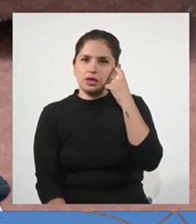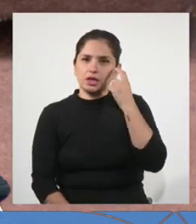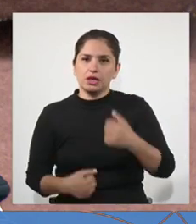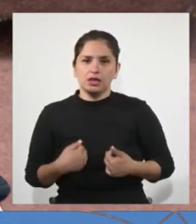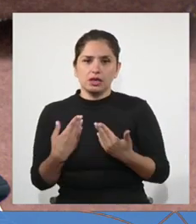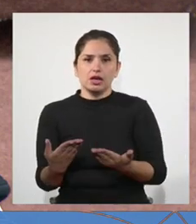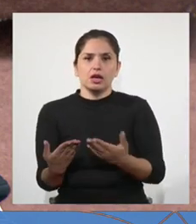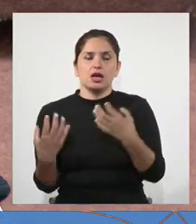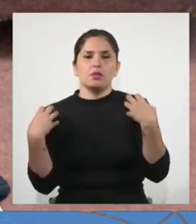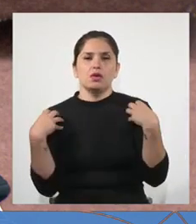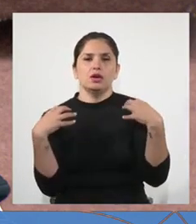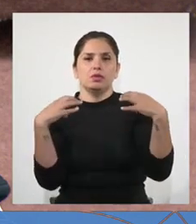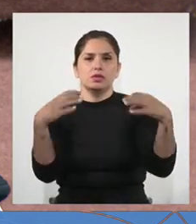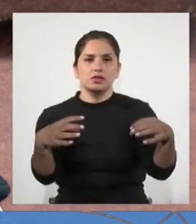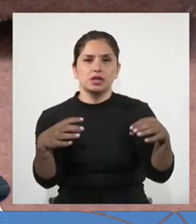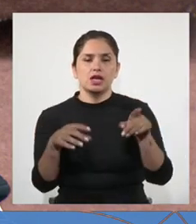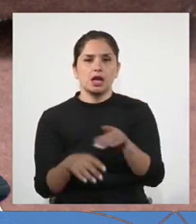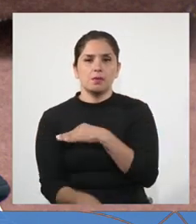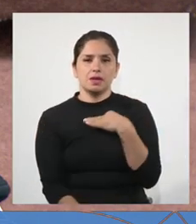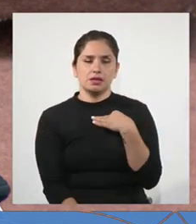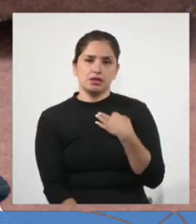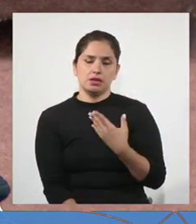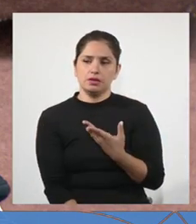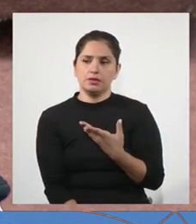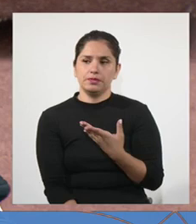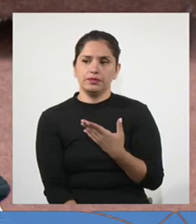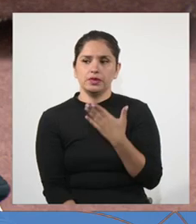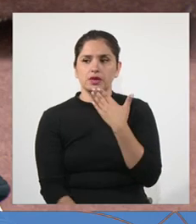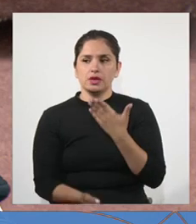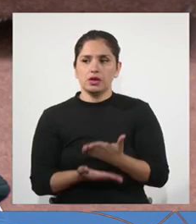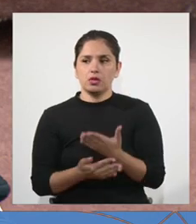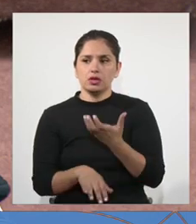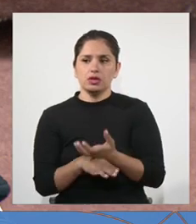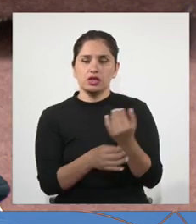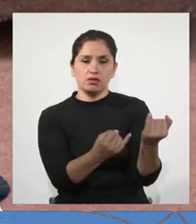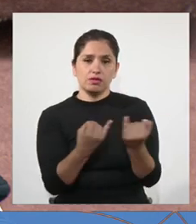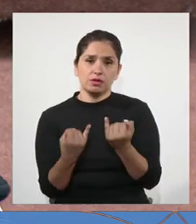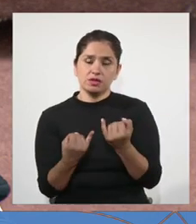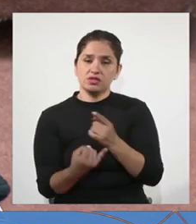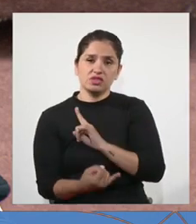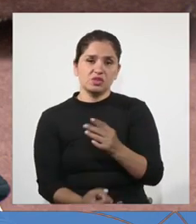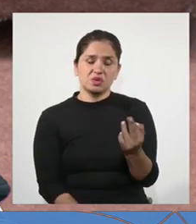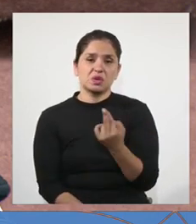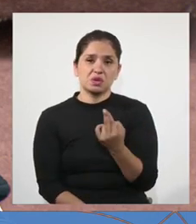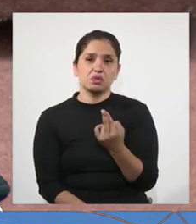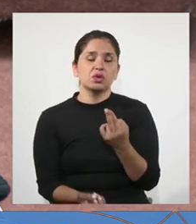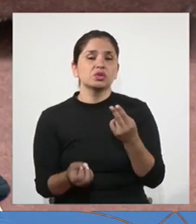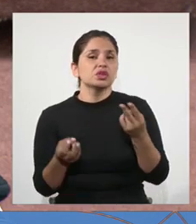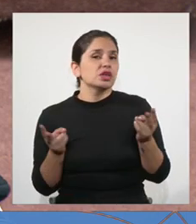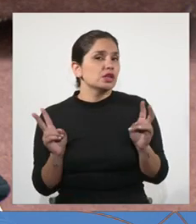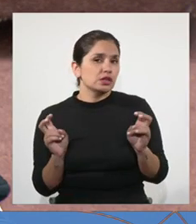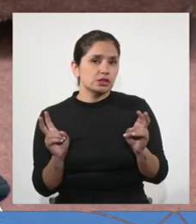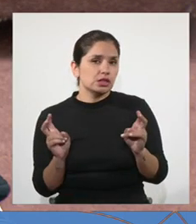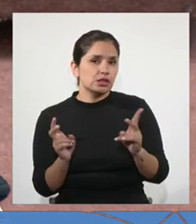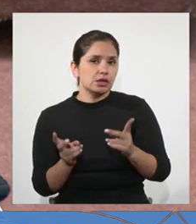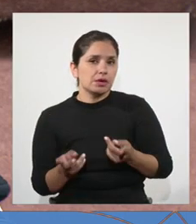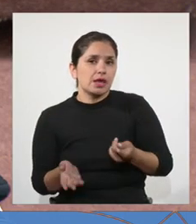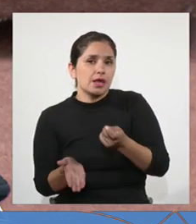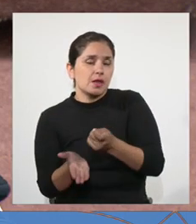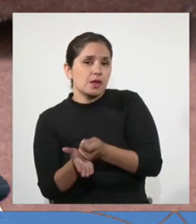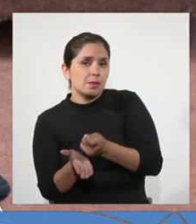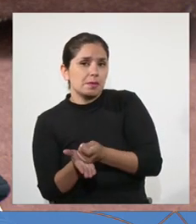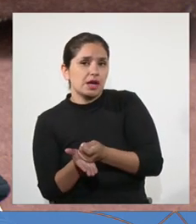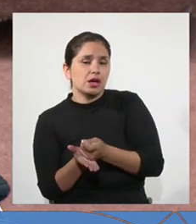facultad al Ministerio, cuando tenemos antecedentes que todavía no nos responden respecto de la asignación o